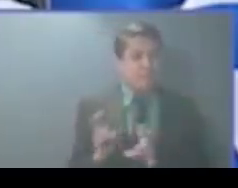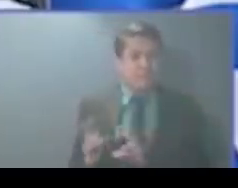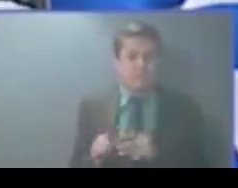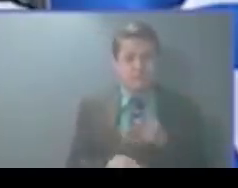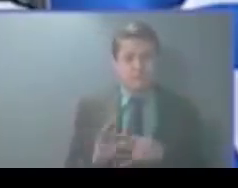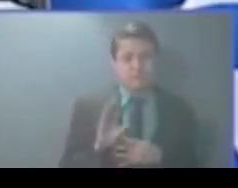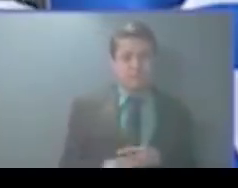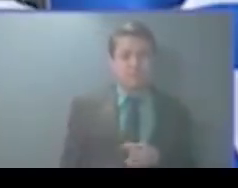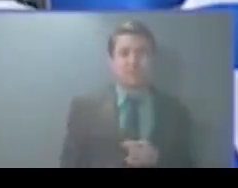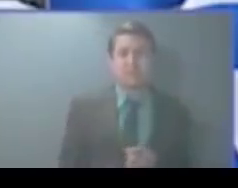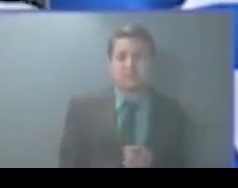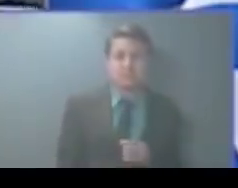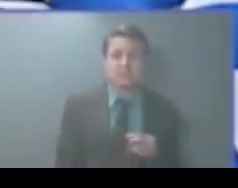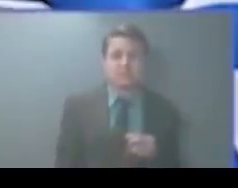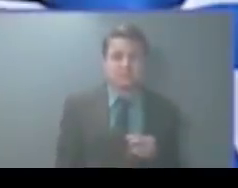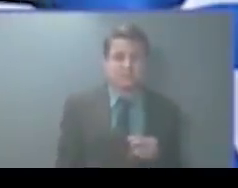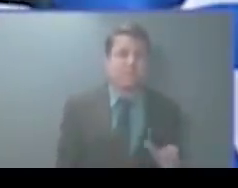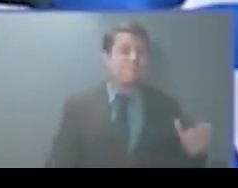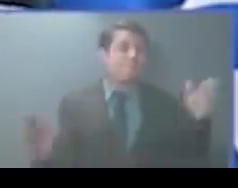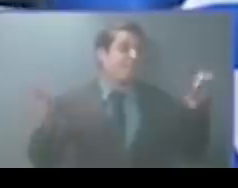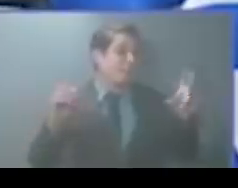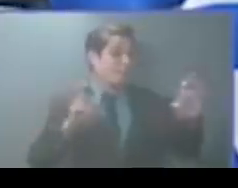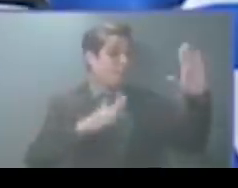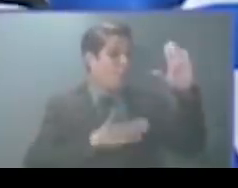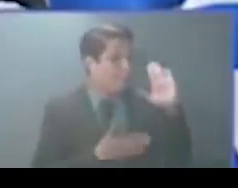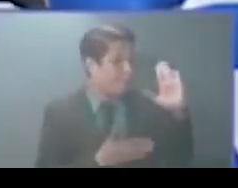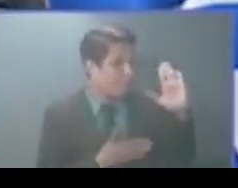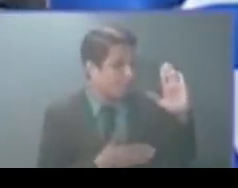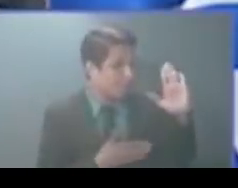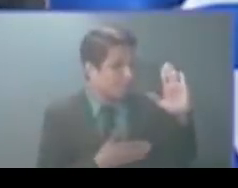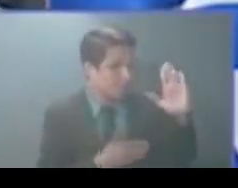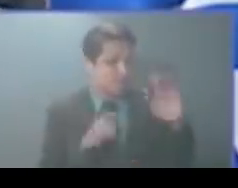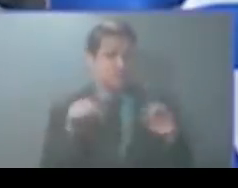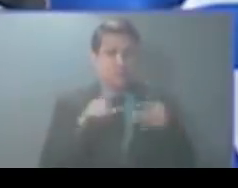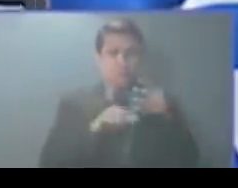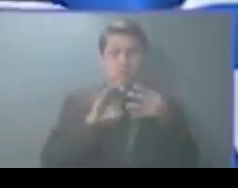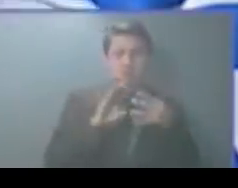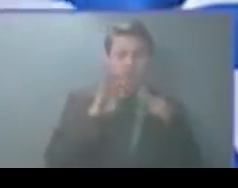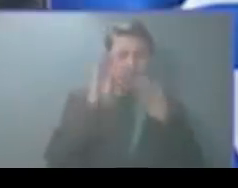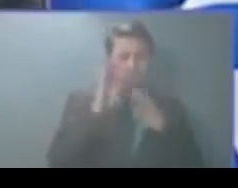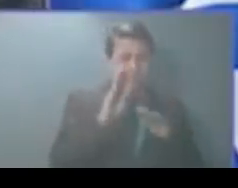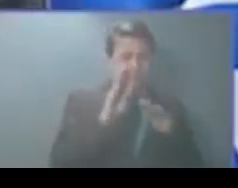de competencia para hacer cumplir esta Constitución.